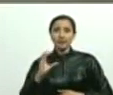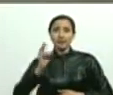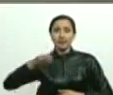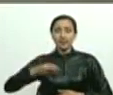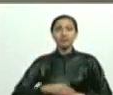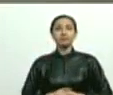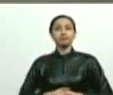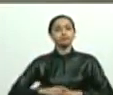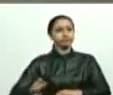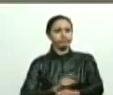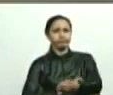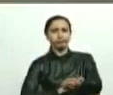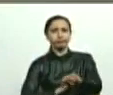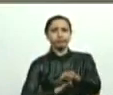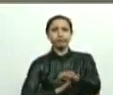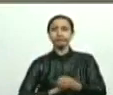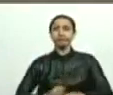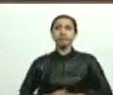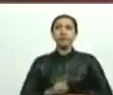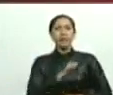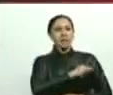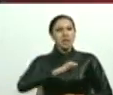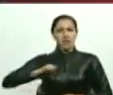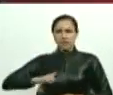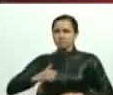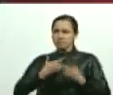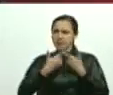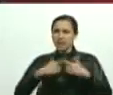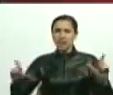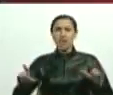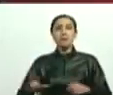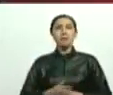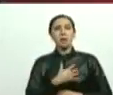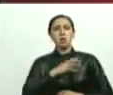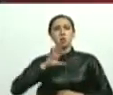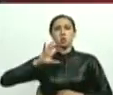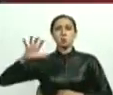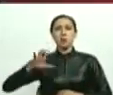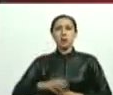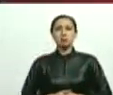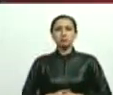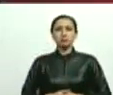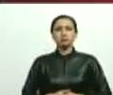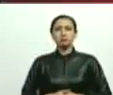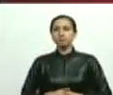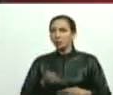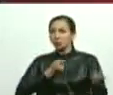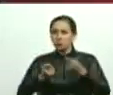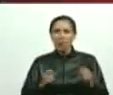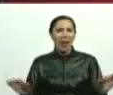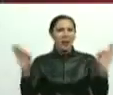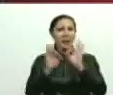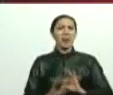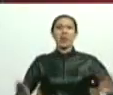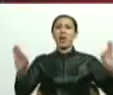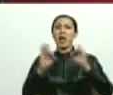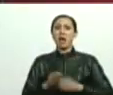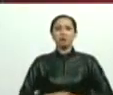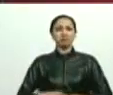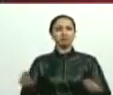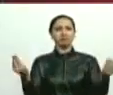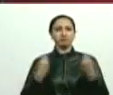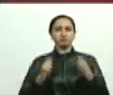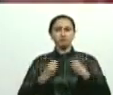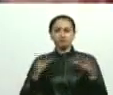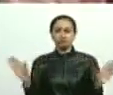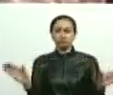coraje, que son independientes, libres y soberanas, y que nadie las manipula. ¡Que vivan las UVC!